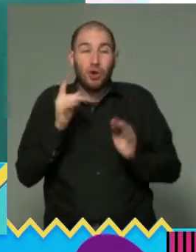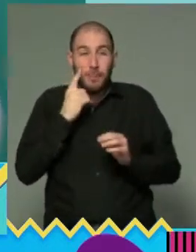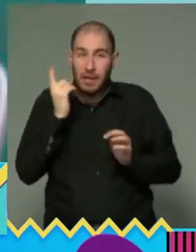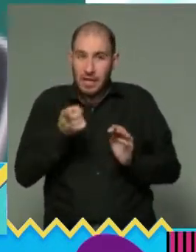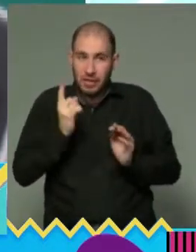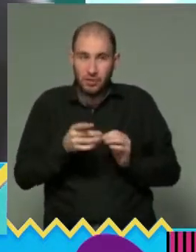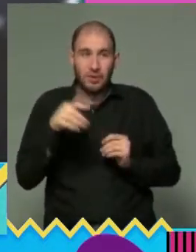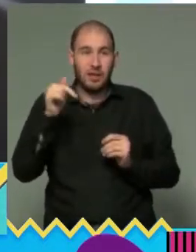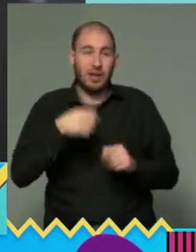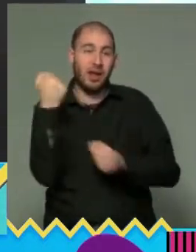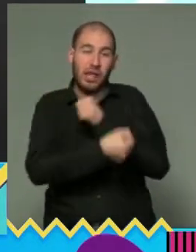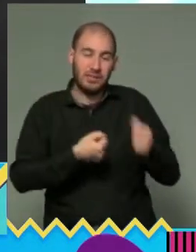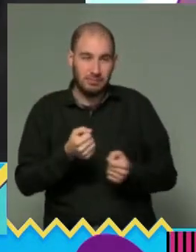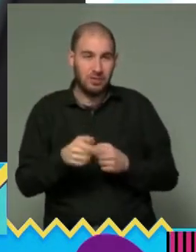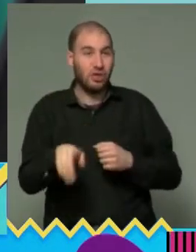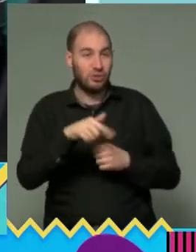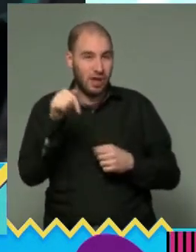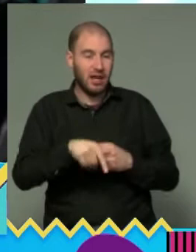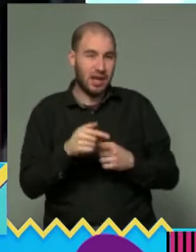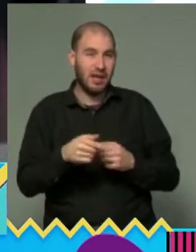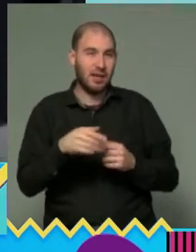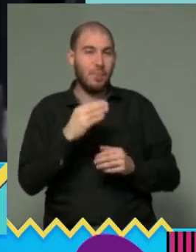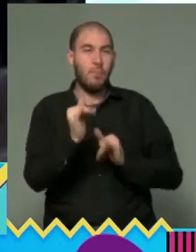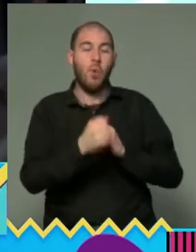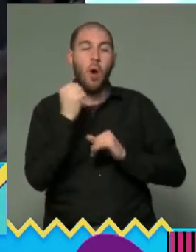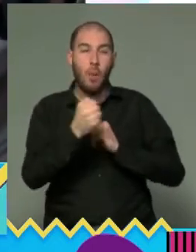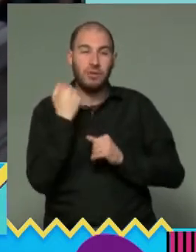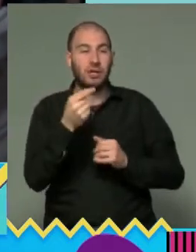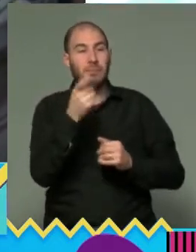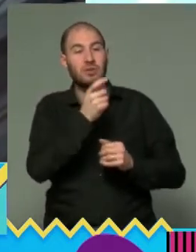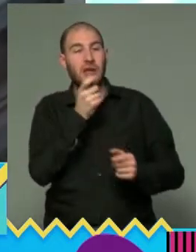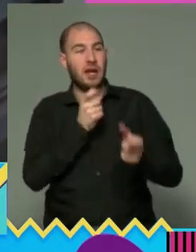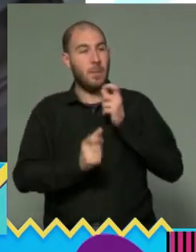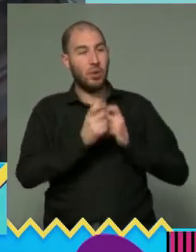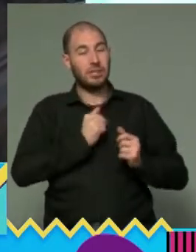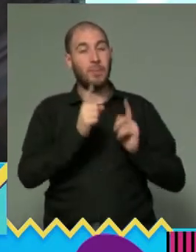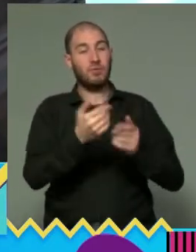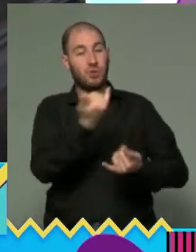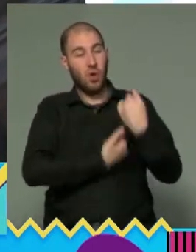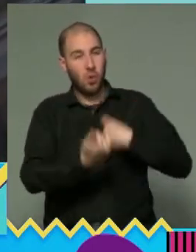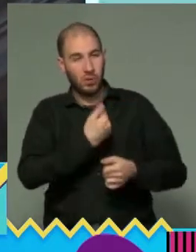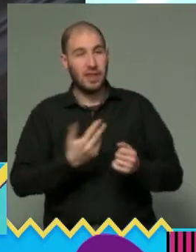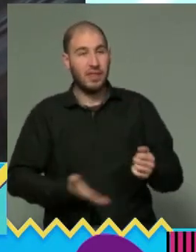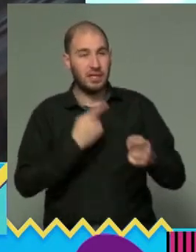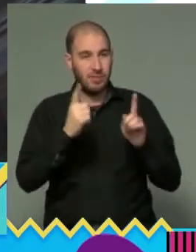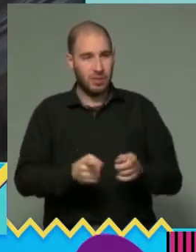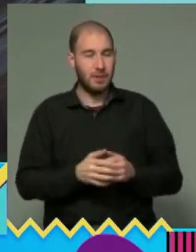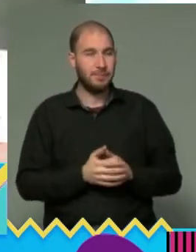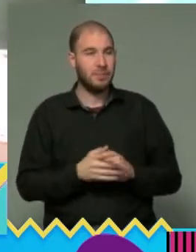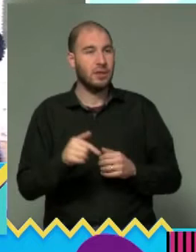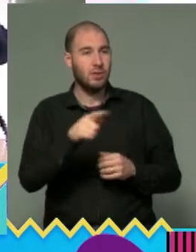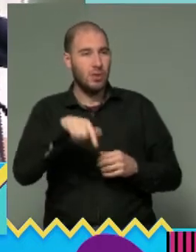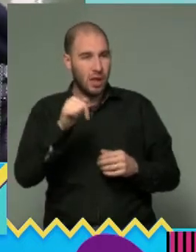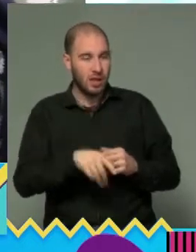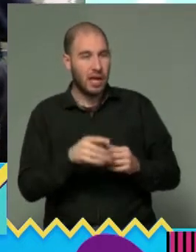de agresión. Esto lo hemos recabado de comentarios que nos hacen docentes y directivos, hemos tratado